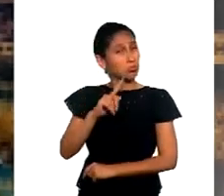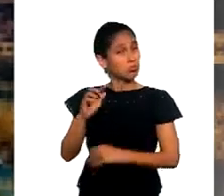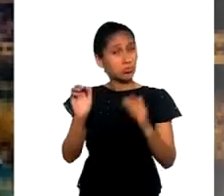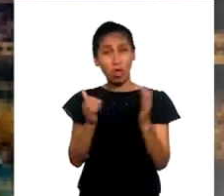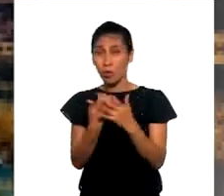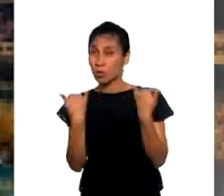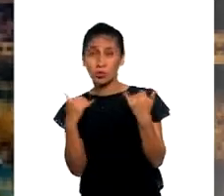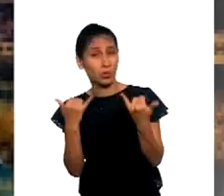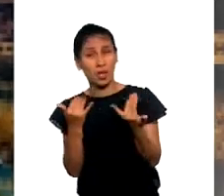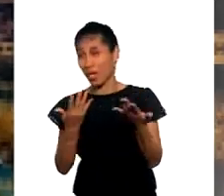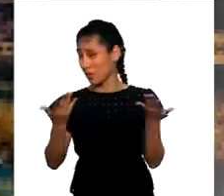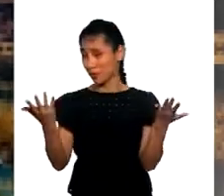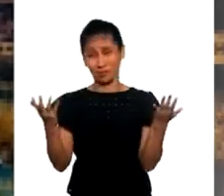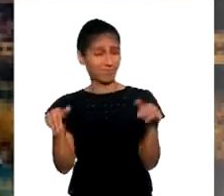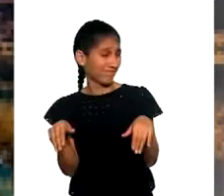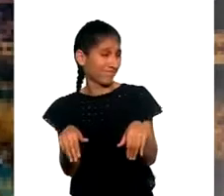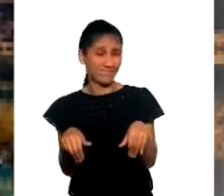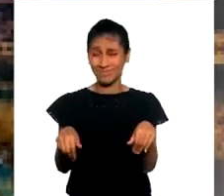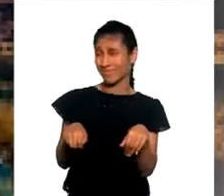juegos